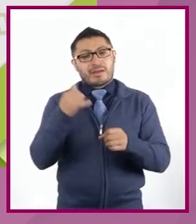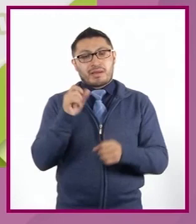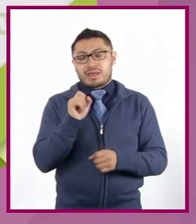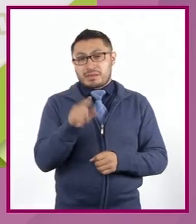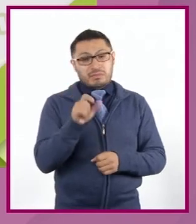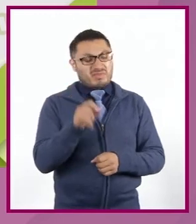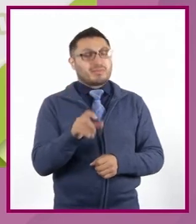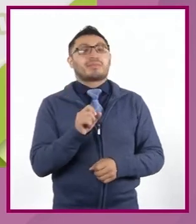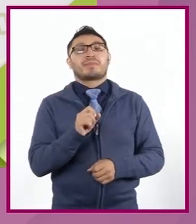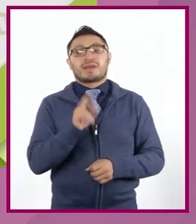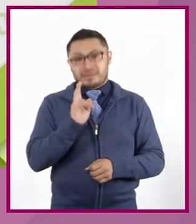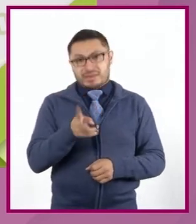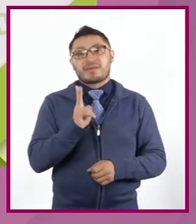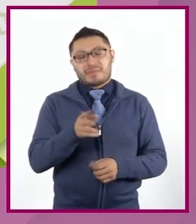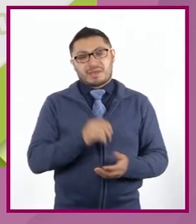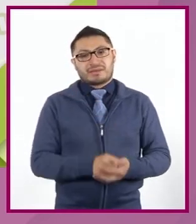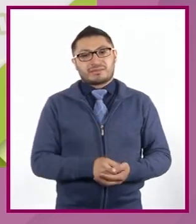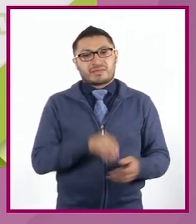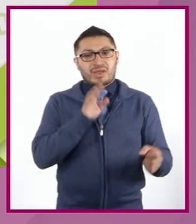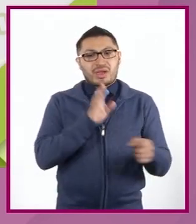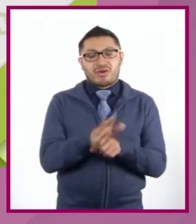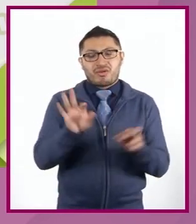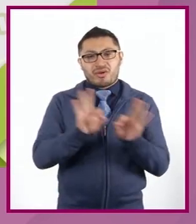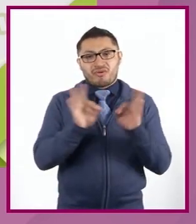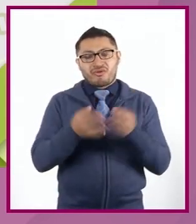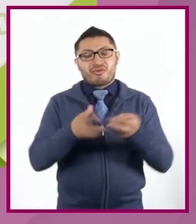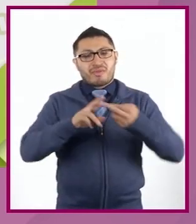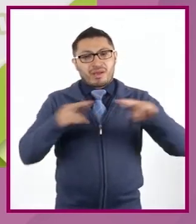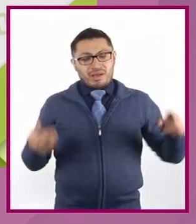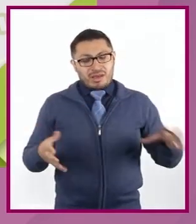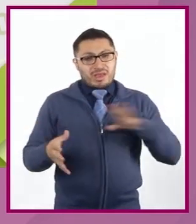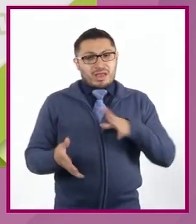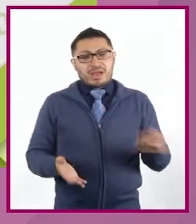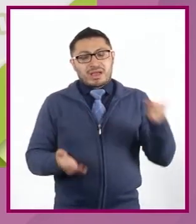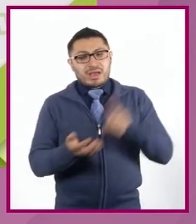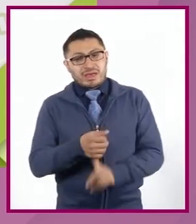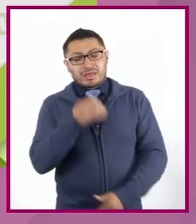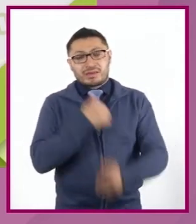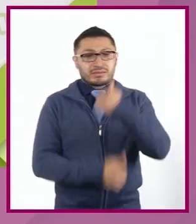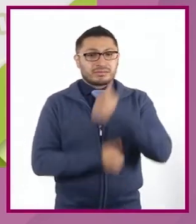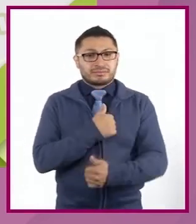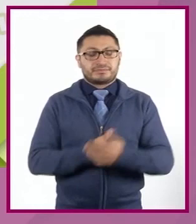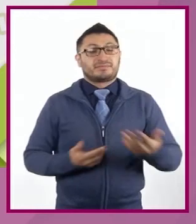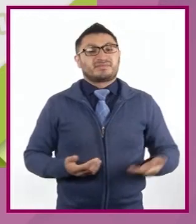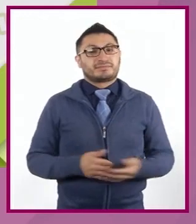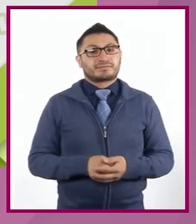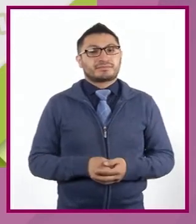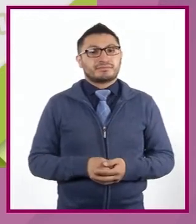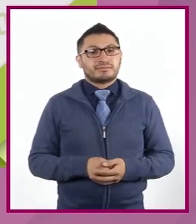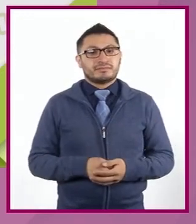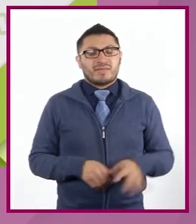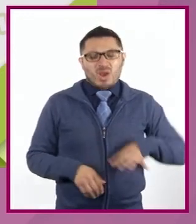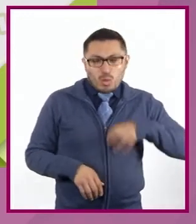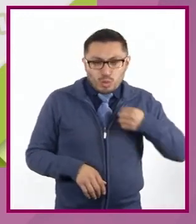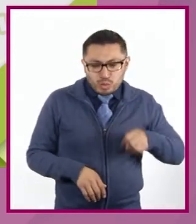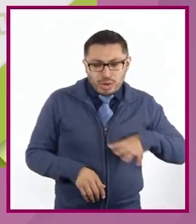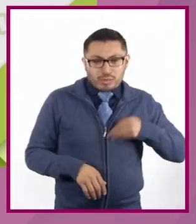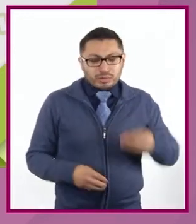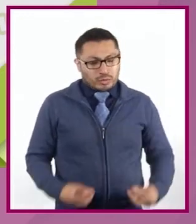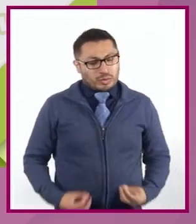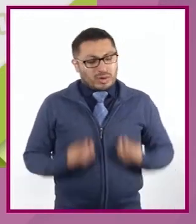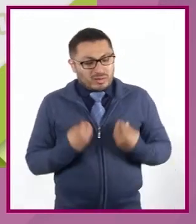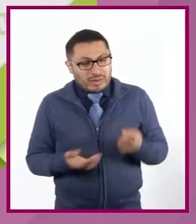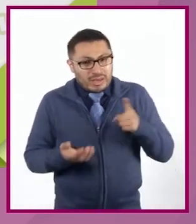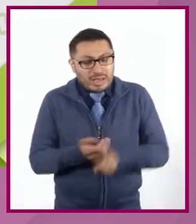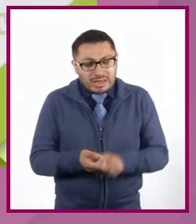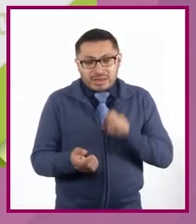misma. ¿Qué tipo de relaciones son las que se dan en la competencia? Lucha por la sobrevivencia entre los